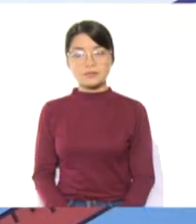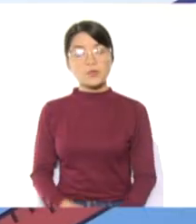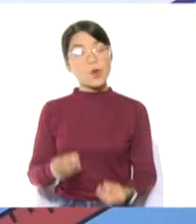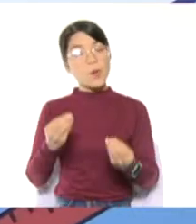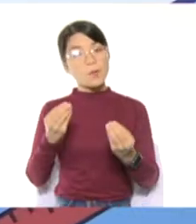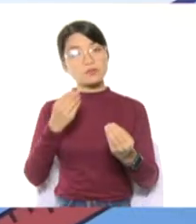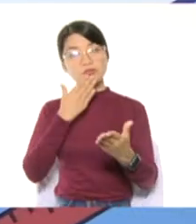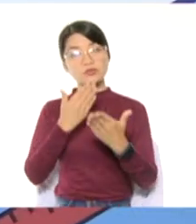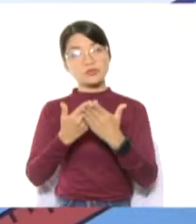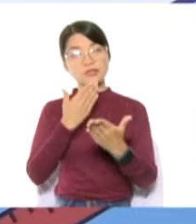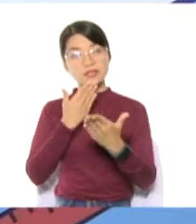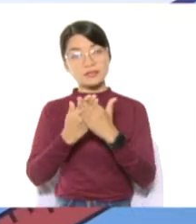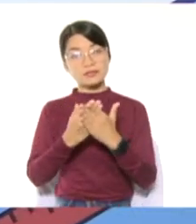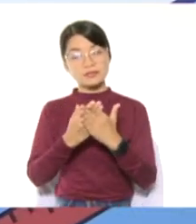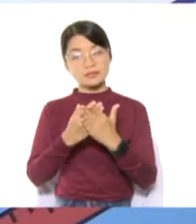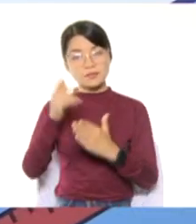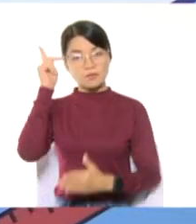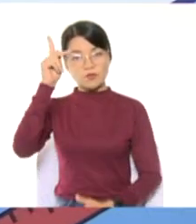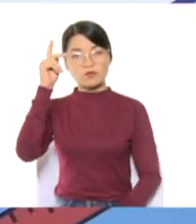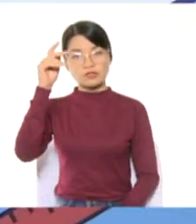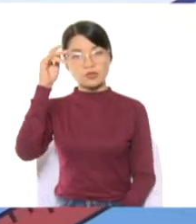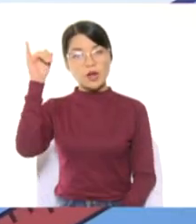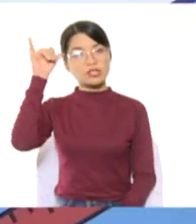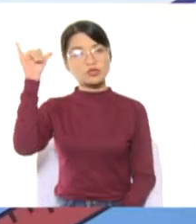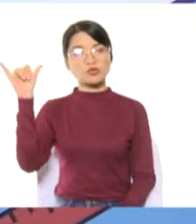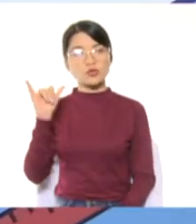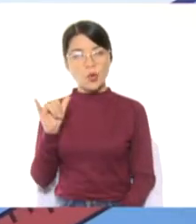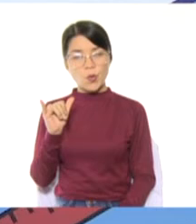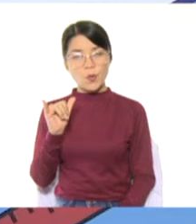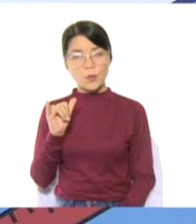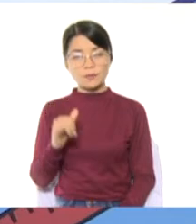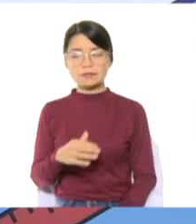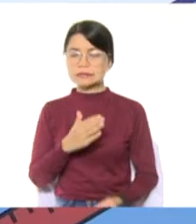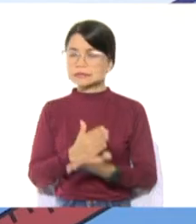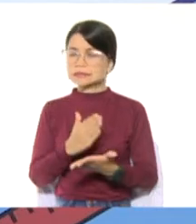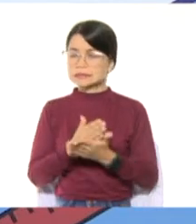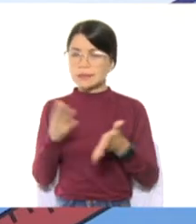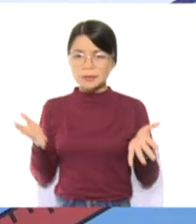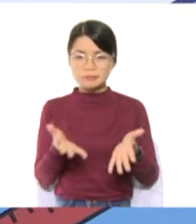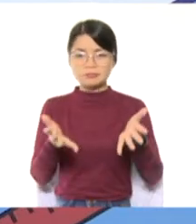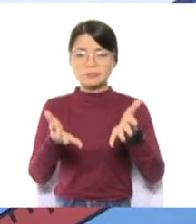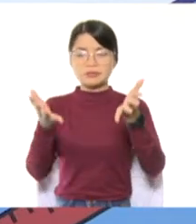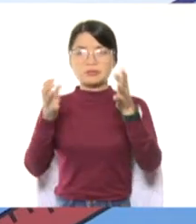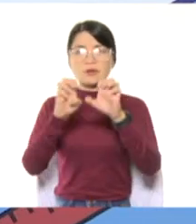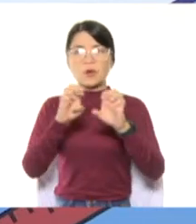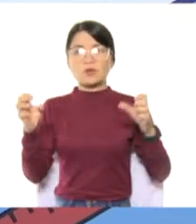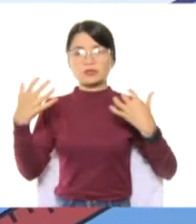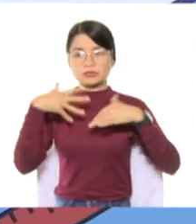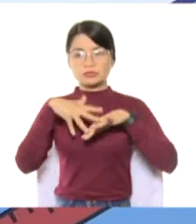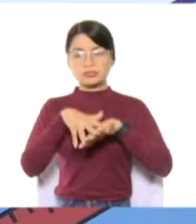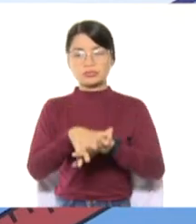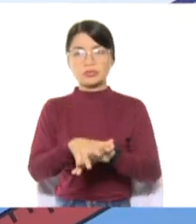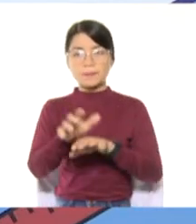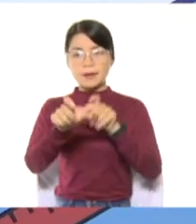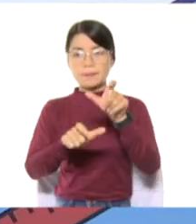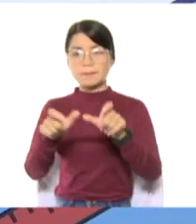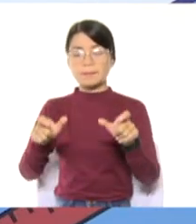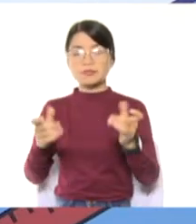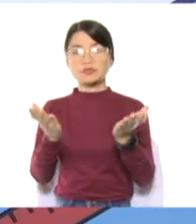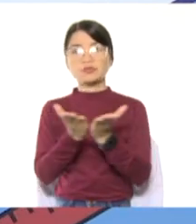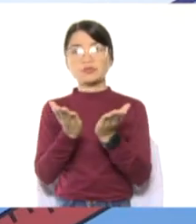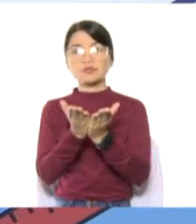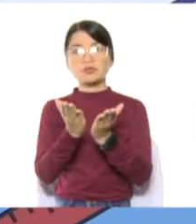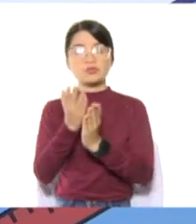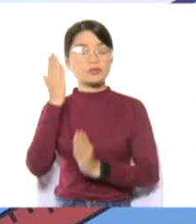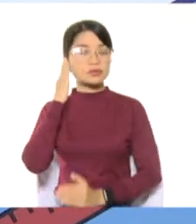Muchísimas gracias, profesora Jolibel, siempre garantizando esa atención educativa integral para la población con deficiencias auditivas. Recordemos en